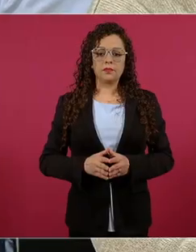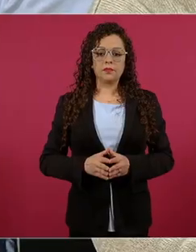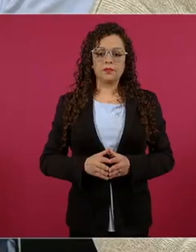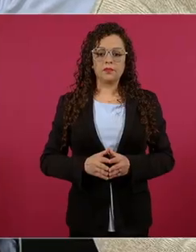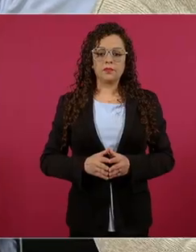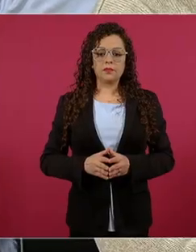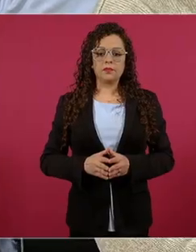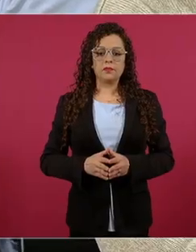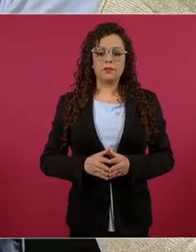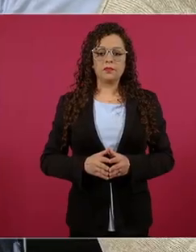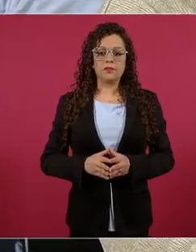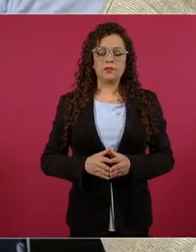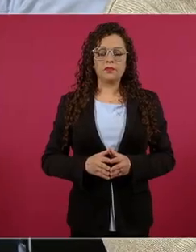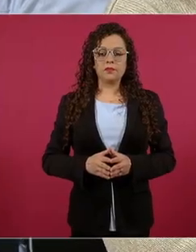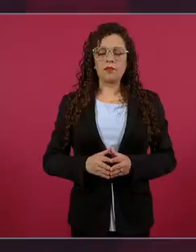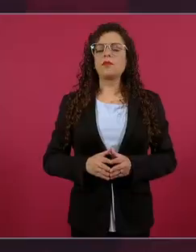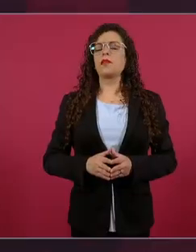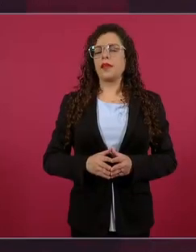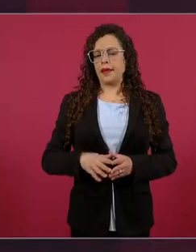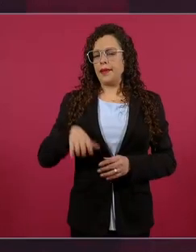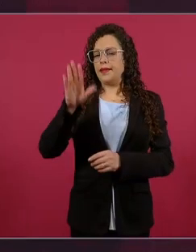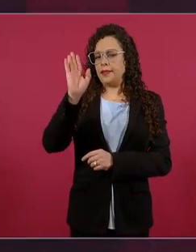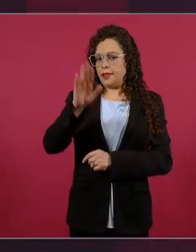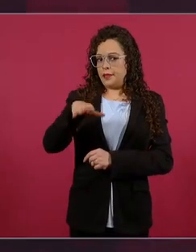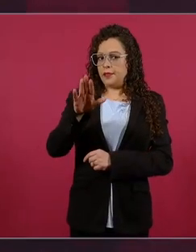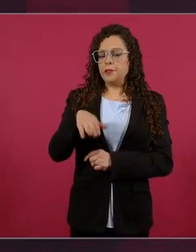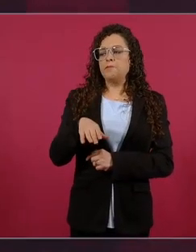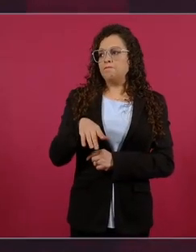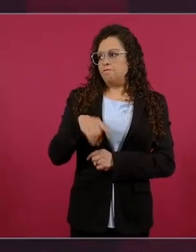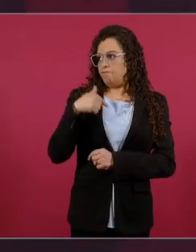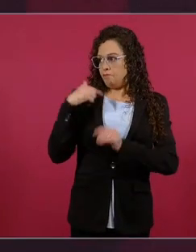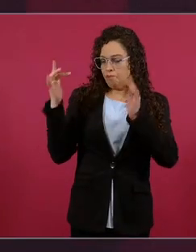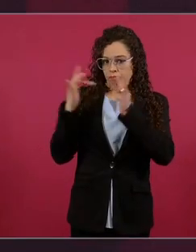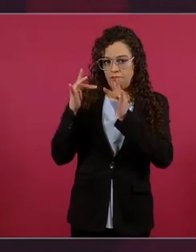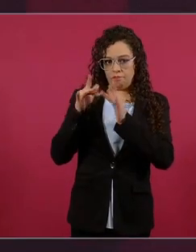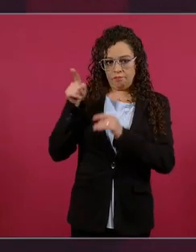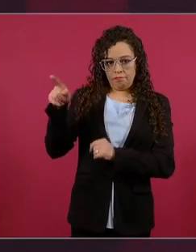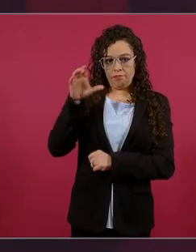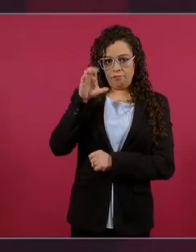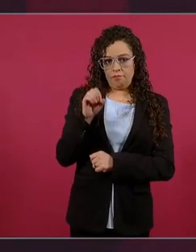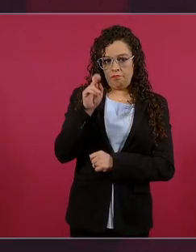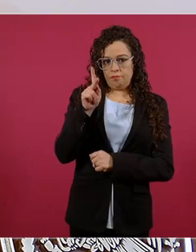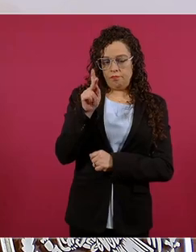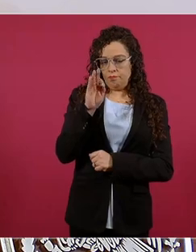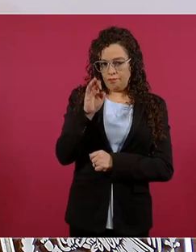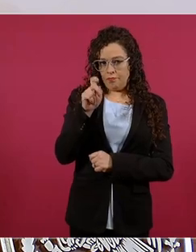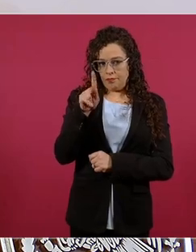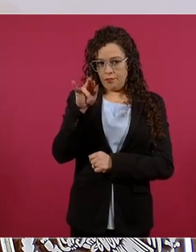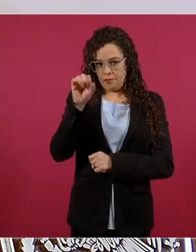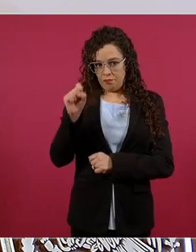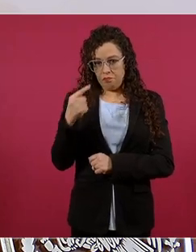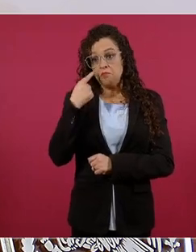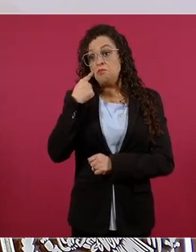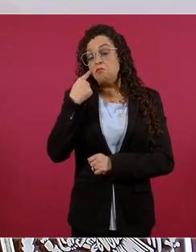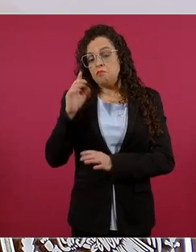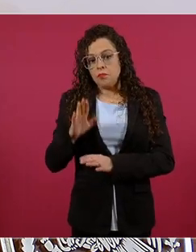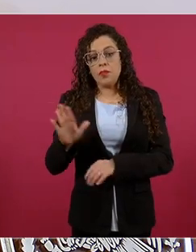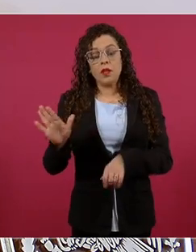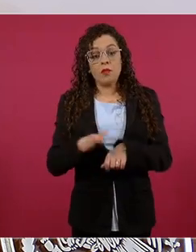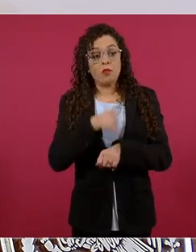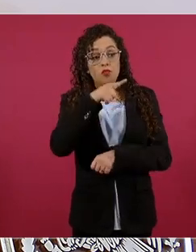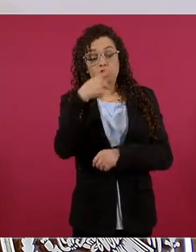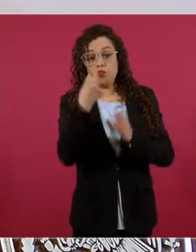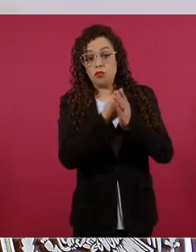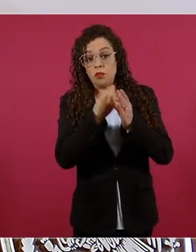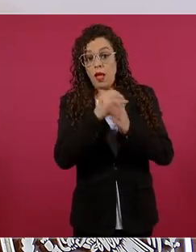actuar, me voy a poner en contacto con COFEPRIS, porque le digo, por el lado de las aduanas no hemos detectado nosotros, ¿no? No sé